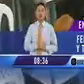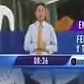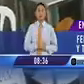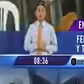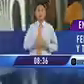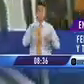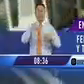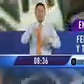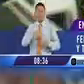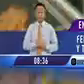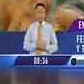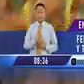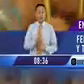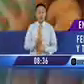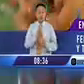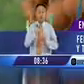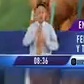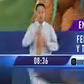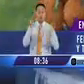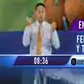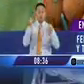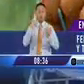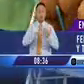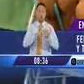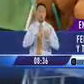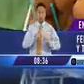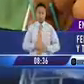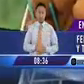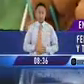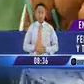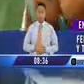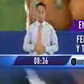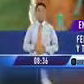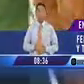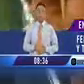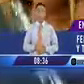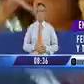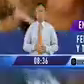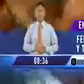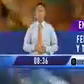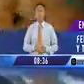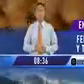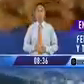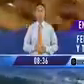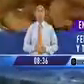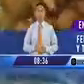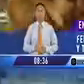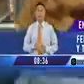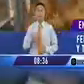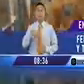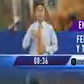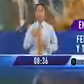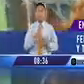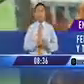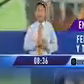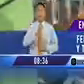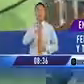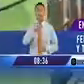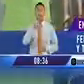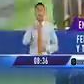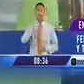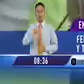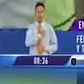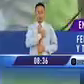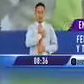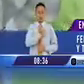sirve expresamente en las fiestas de Quito, también en las fanescas. Es un plato típico.